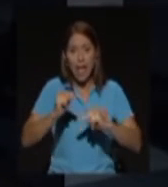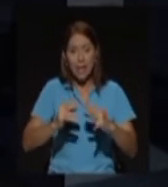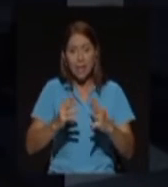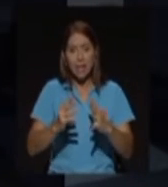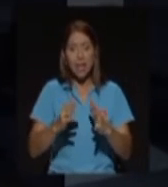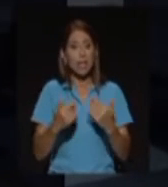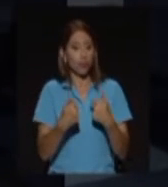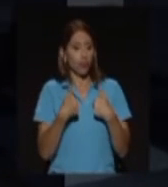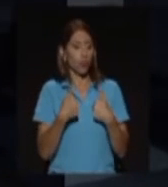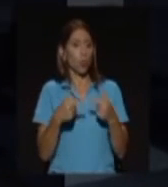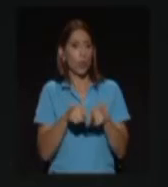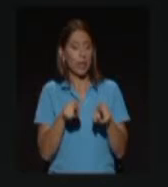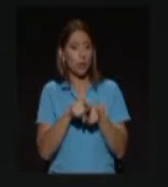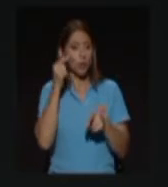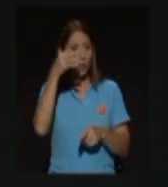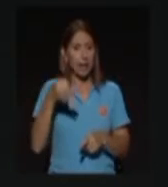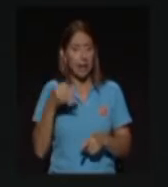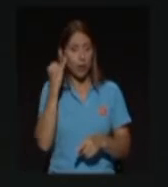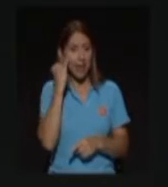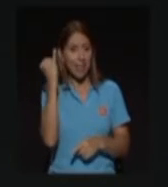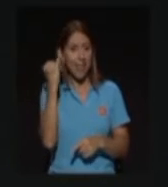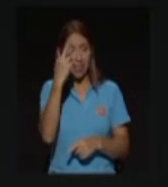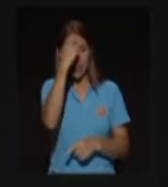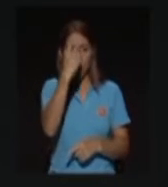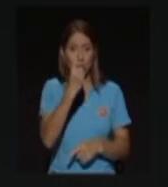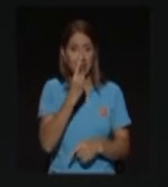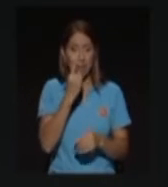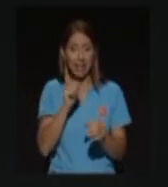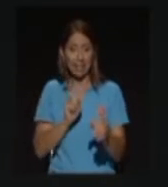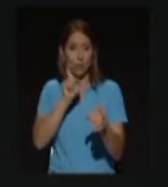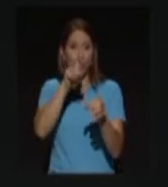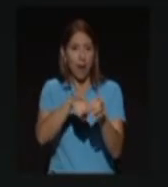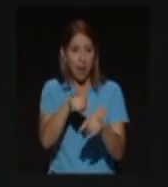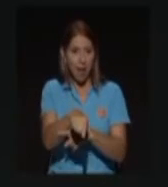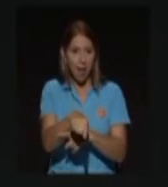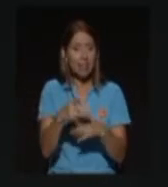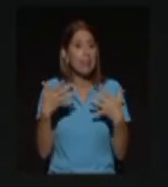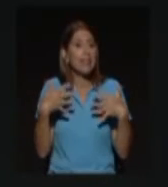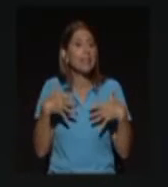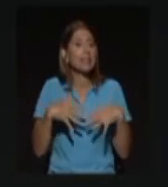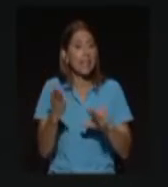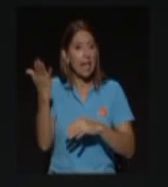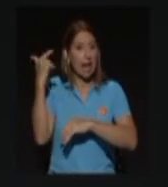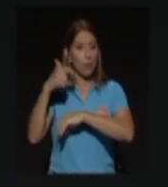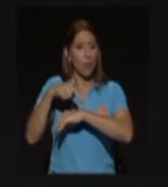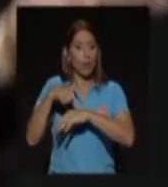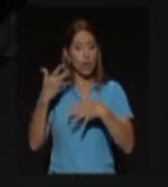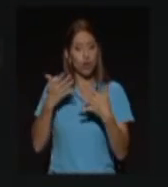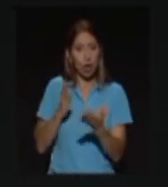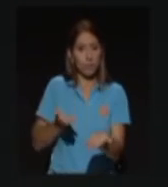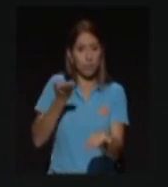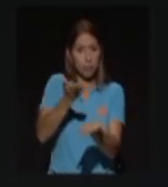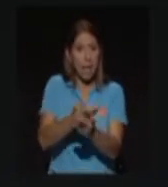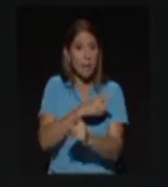Yo incluso creo que la idea de que República Dominicana se sumara ni siquiera estaba en la mesa de diseño, pero